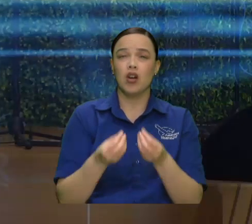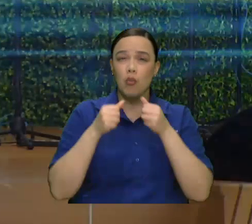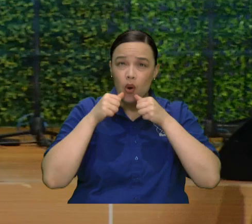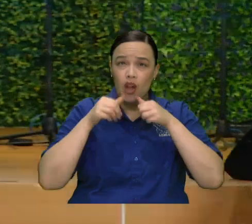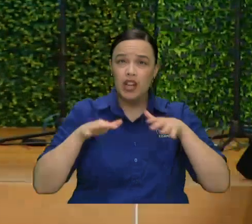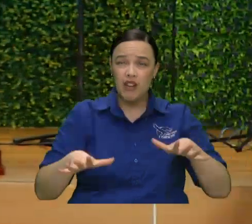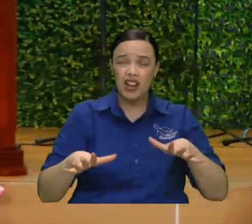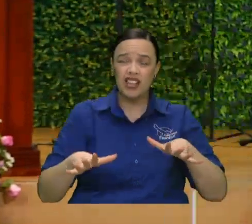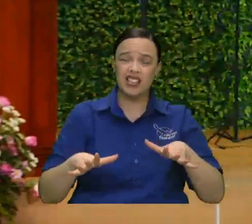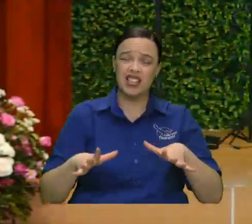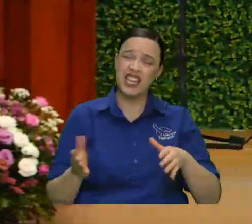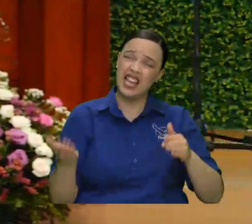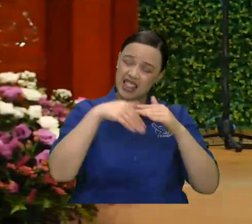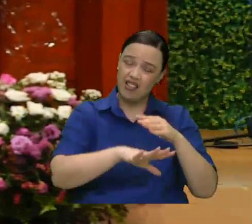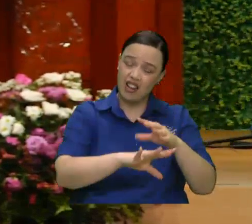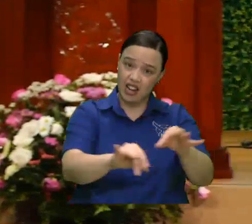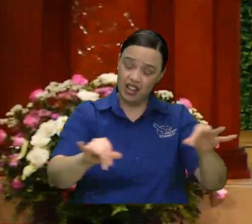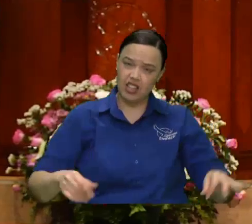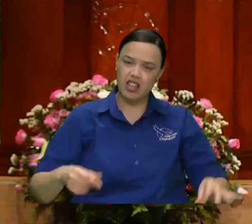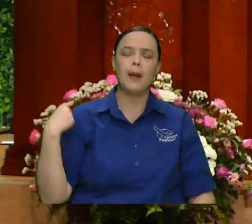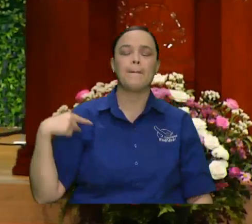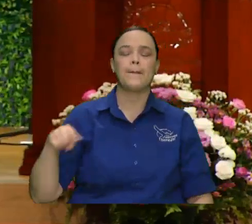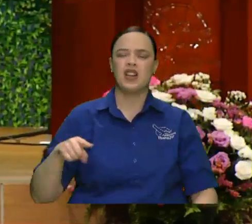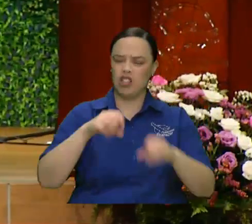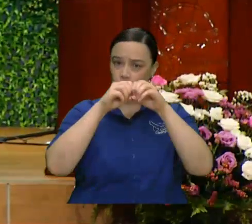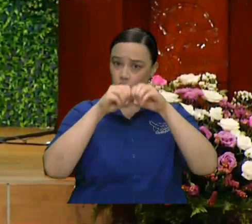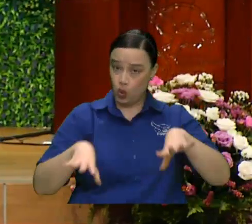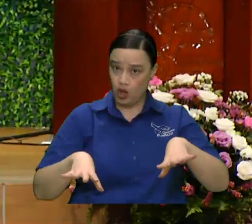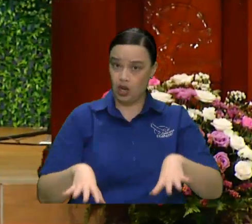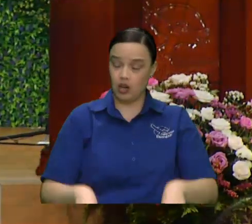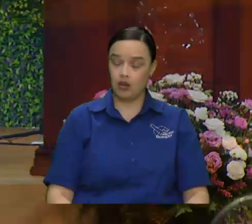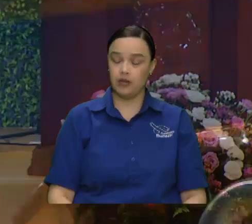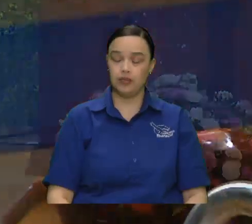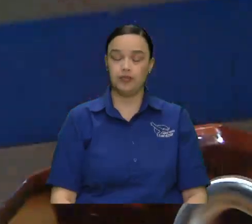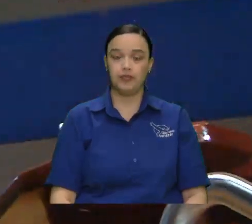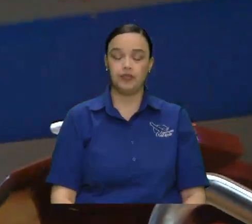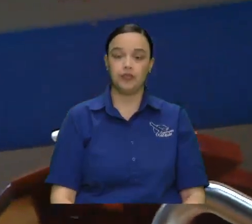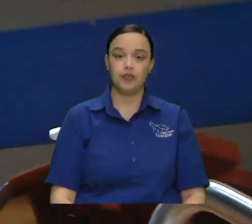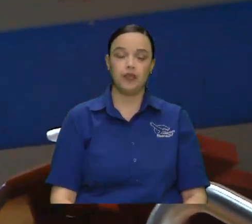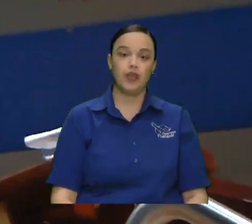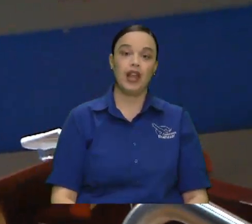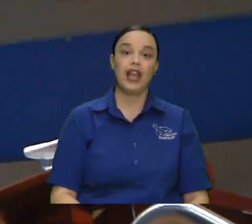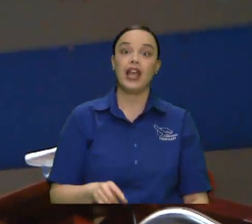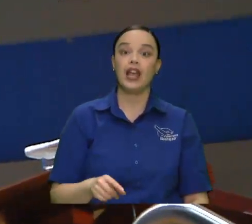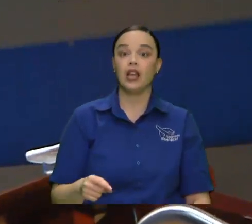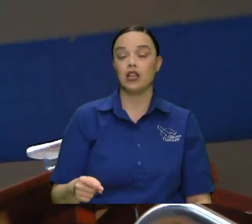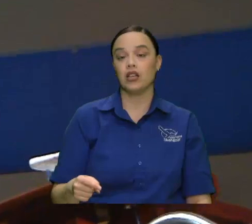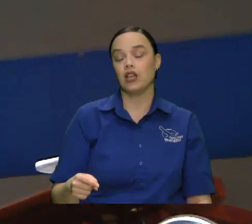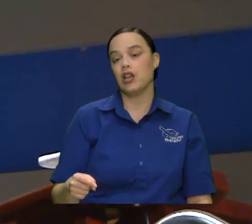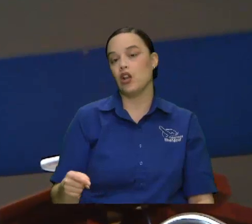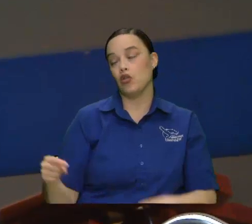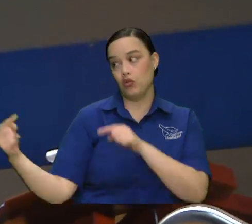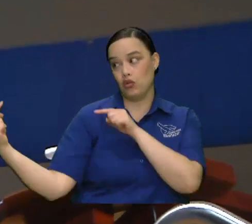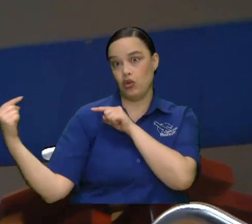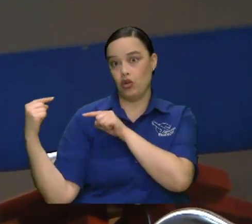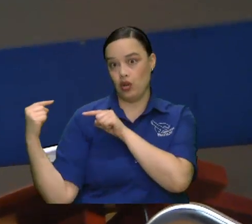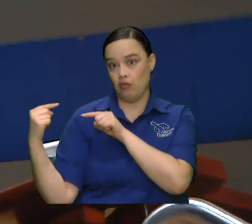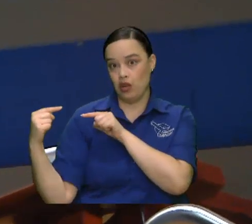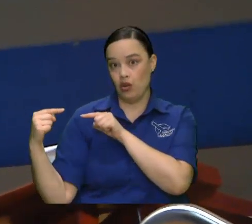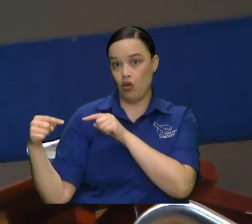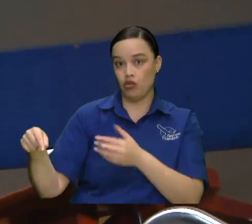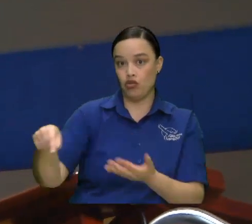primer lugar yo quiero hacer ponerle un zoom a la palabra que estos enemigos hermanos sitiaron